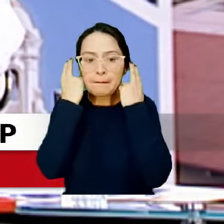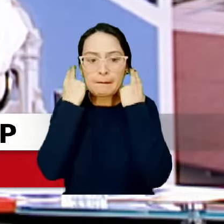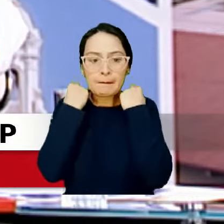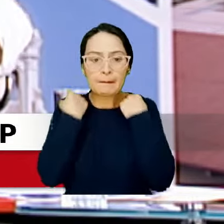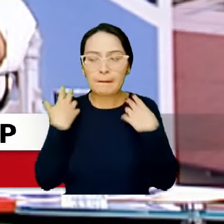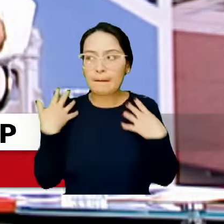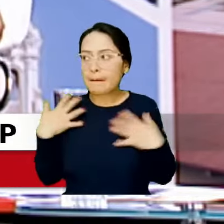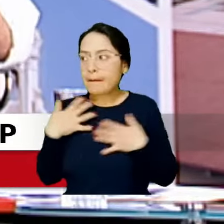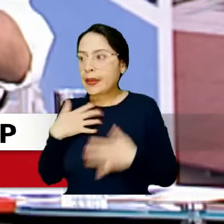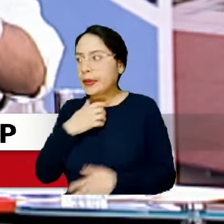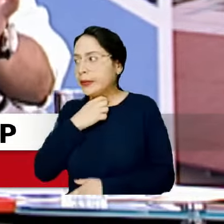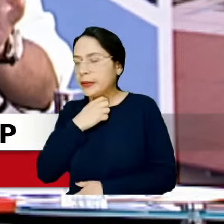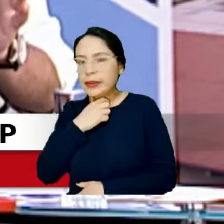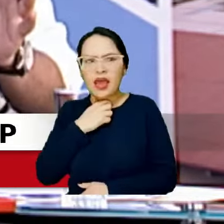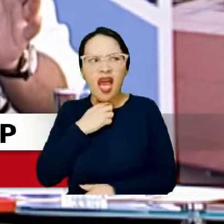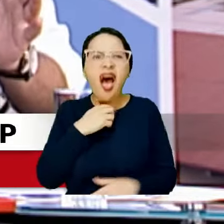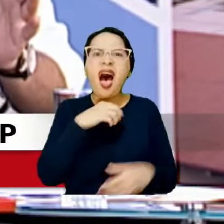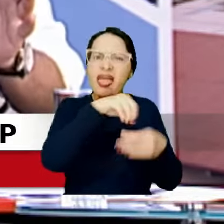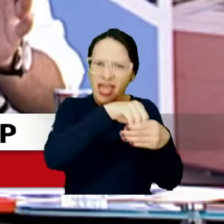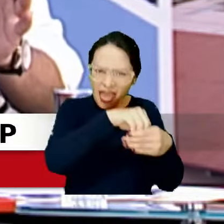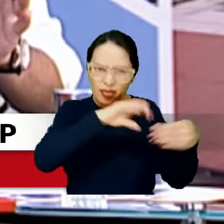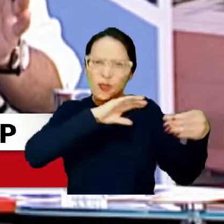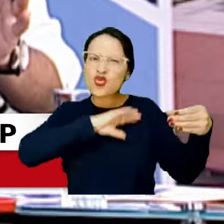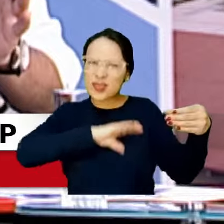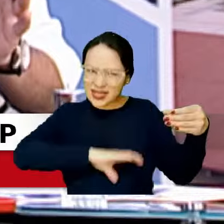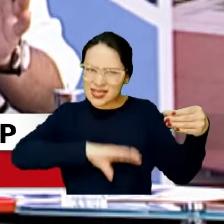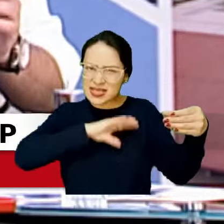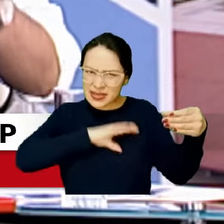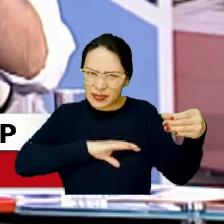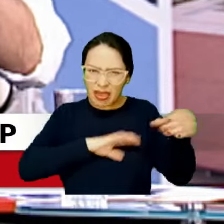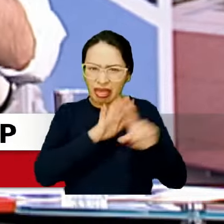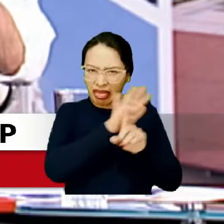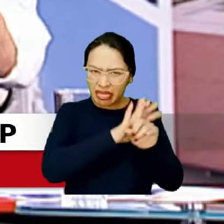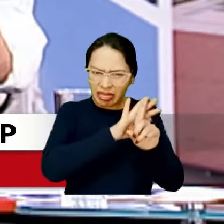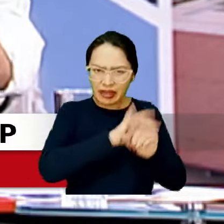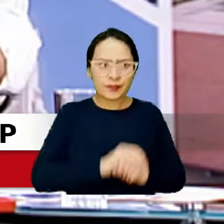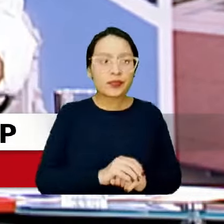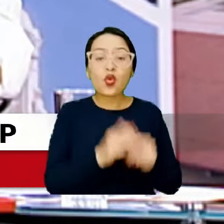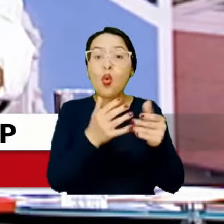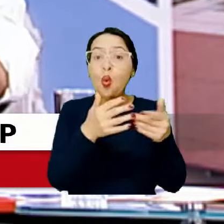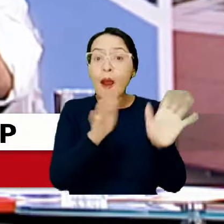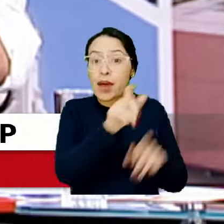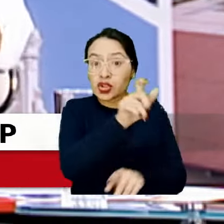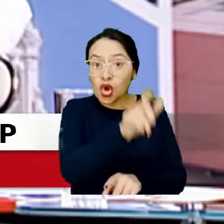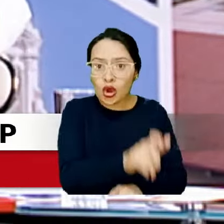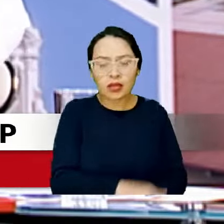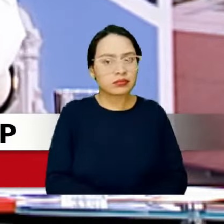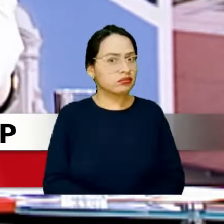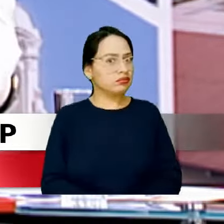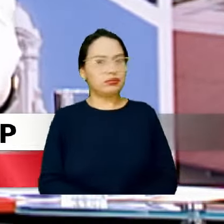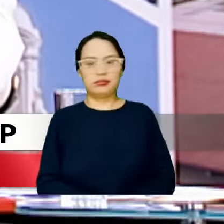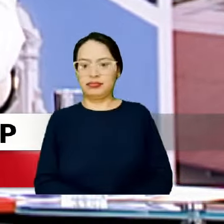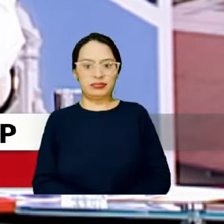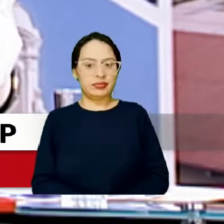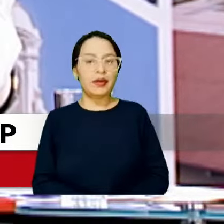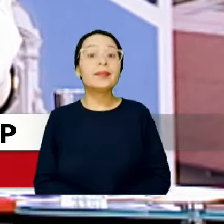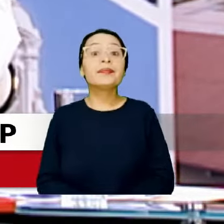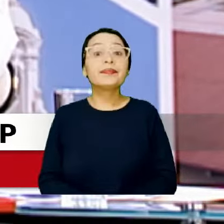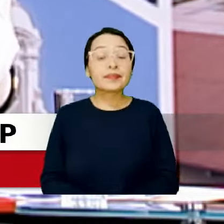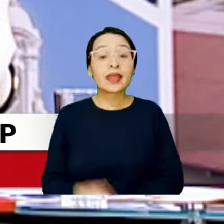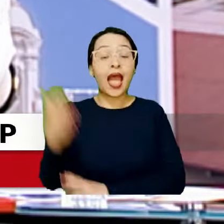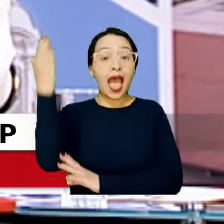acto de abuso sexual. No es el 5.000 funcionario el que está detrás de esto, es nada más y nada menos que su coordinador de